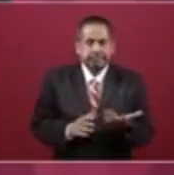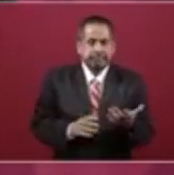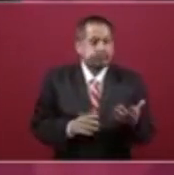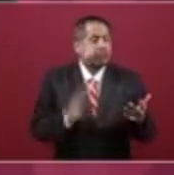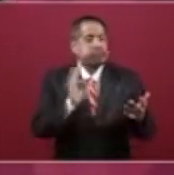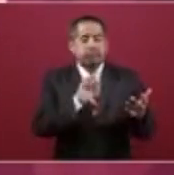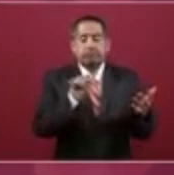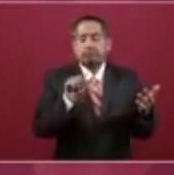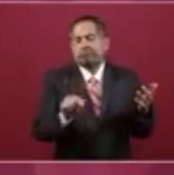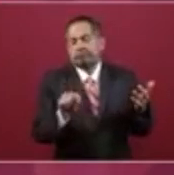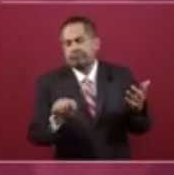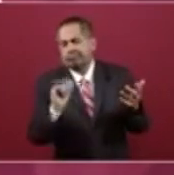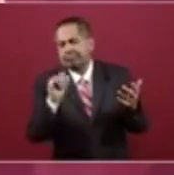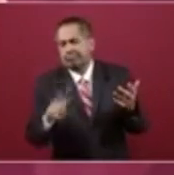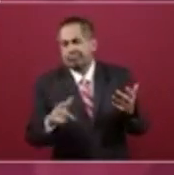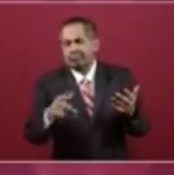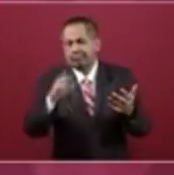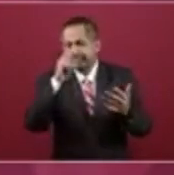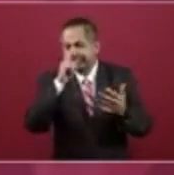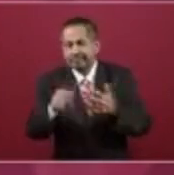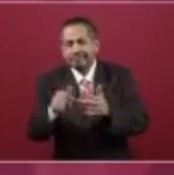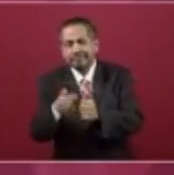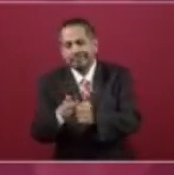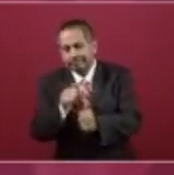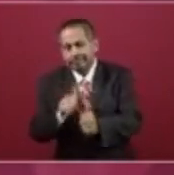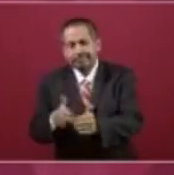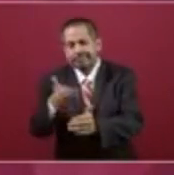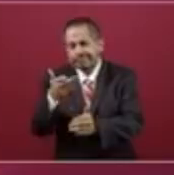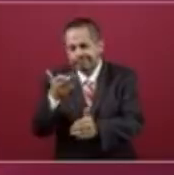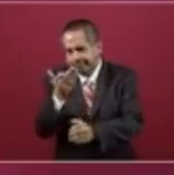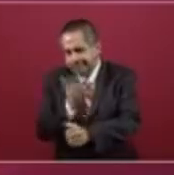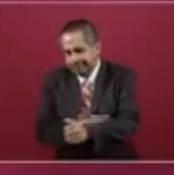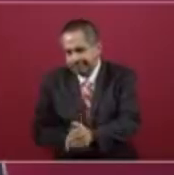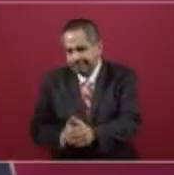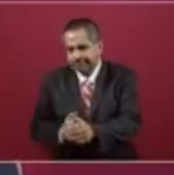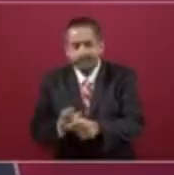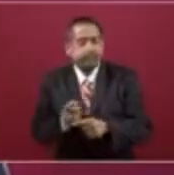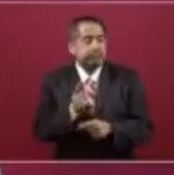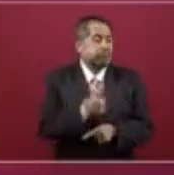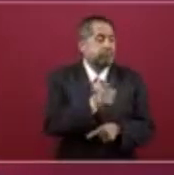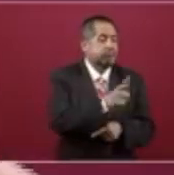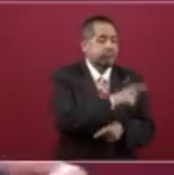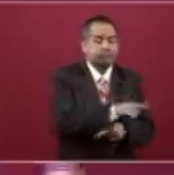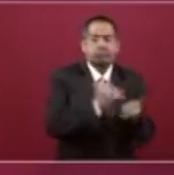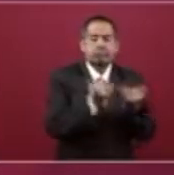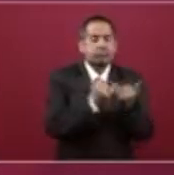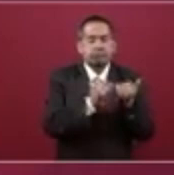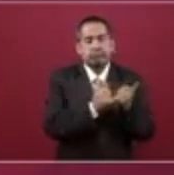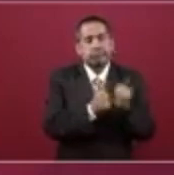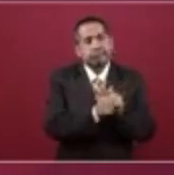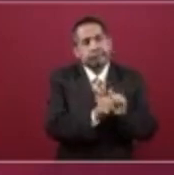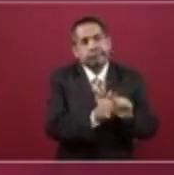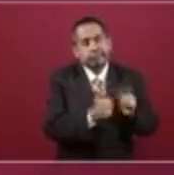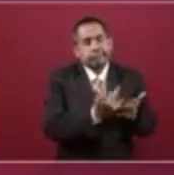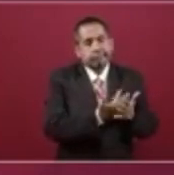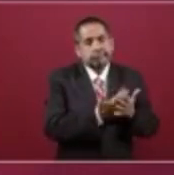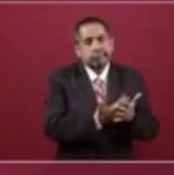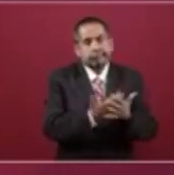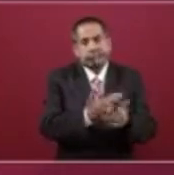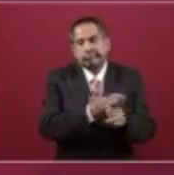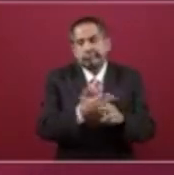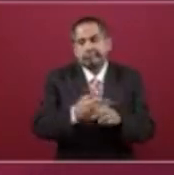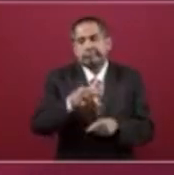empresa por alguna razón se retrasaba en un trabajo, las demás que vienen haciendo los trabajos complementarios